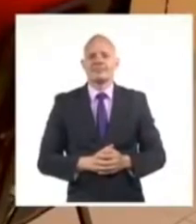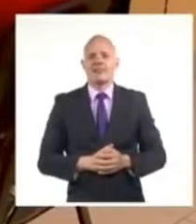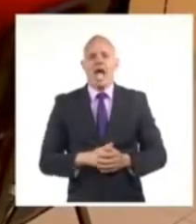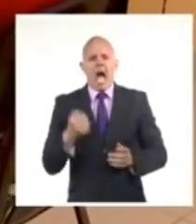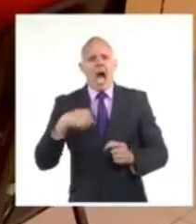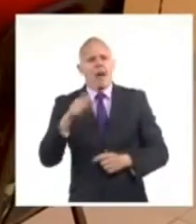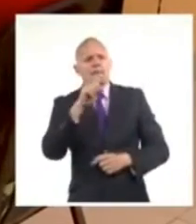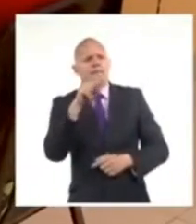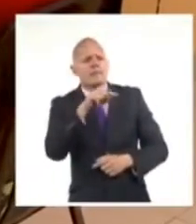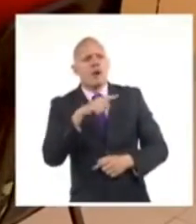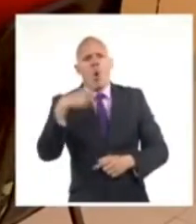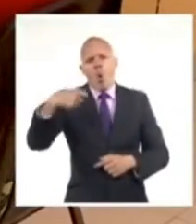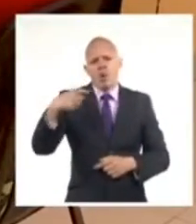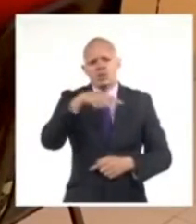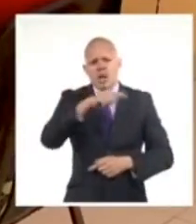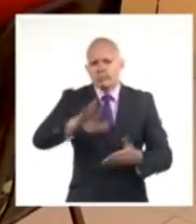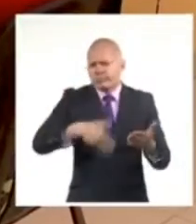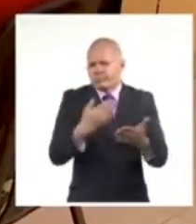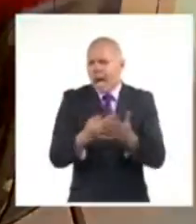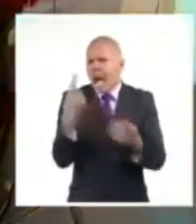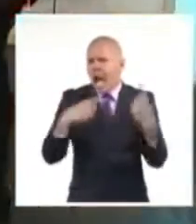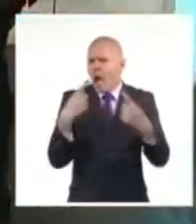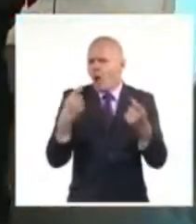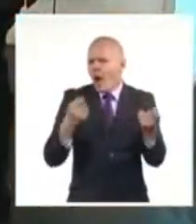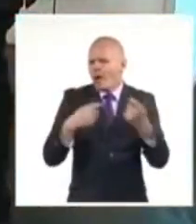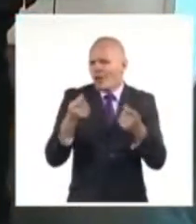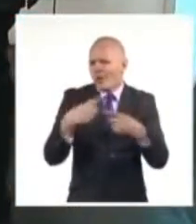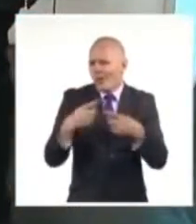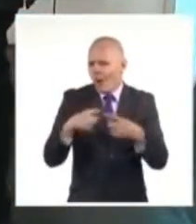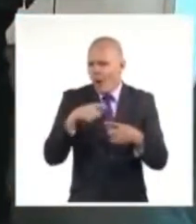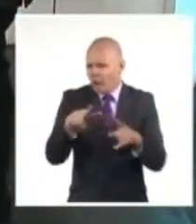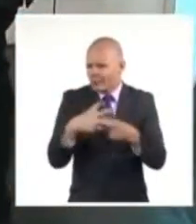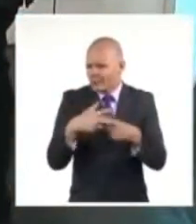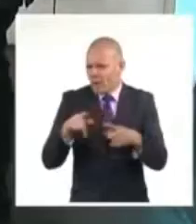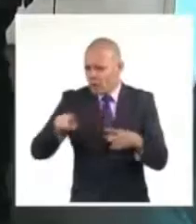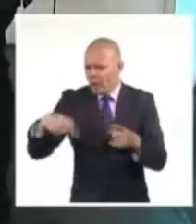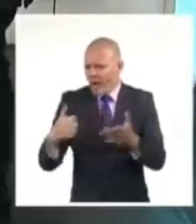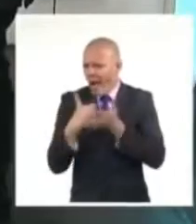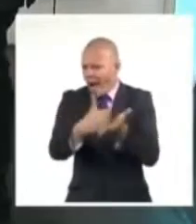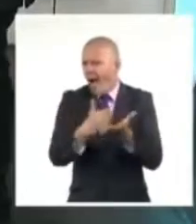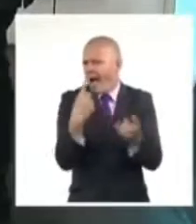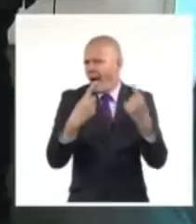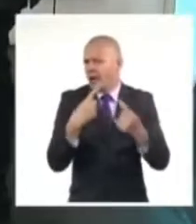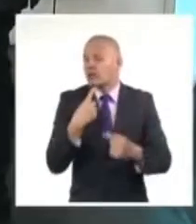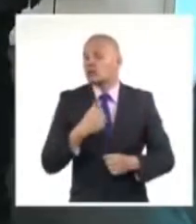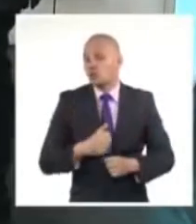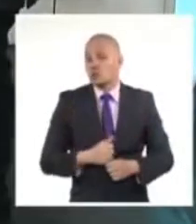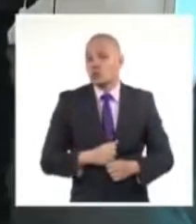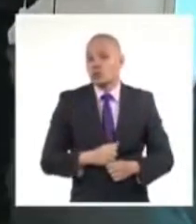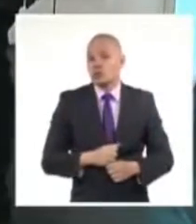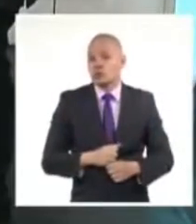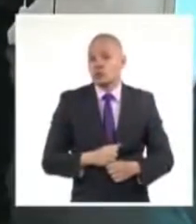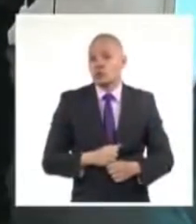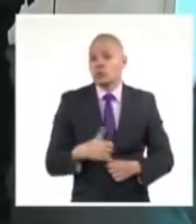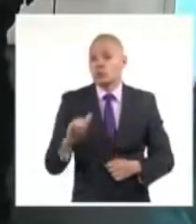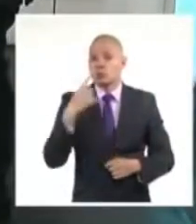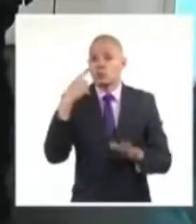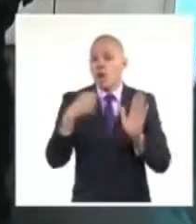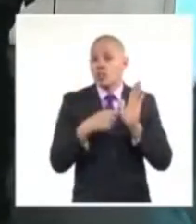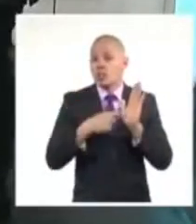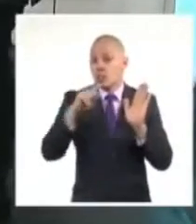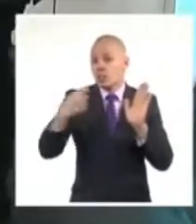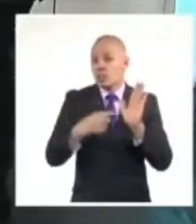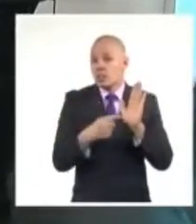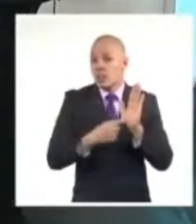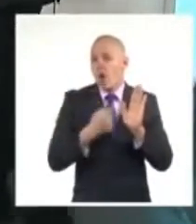participado. Así está. Porque las transformaciones económicas en estos años han sido muchísimas y tienen expresión en muchísimas también disposiciones jurídicas. Sí, nosotros tenemos...